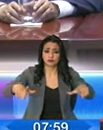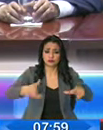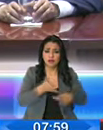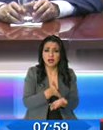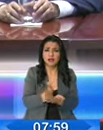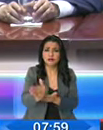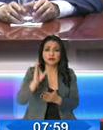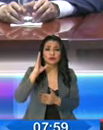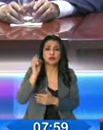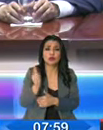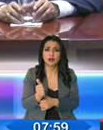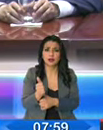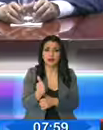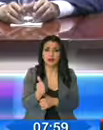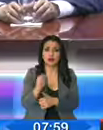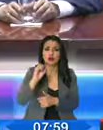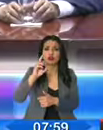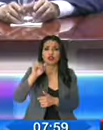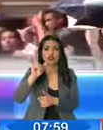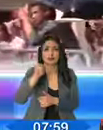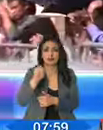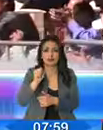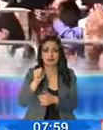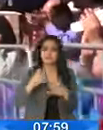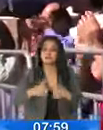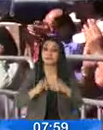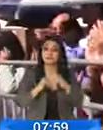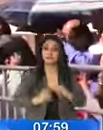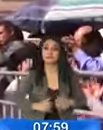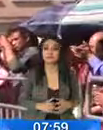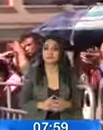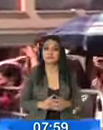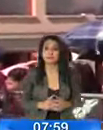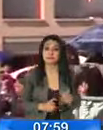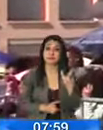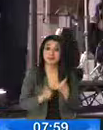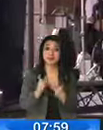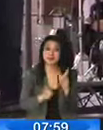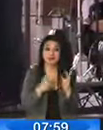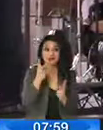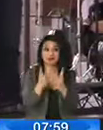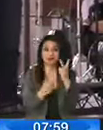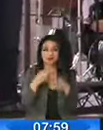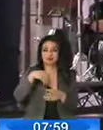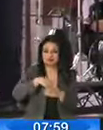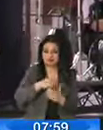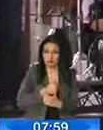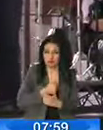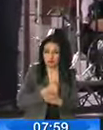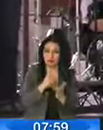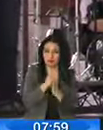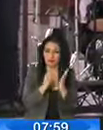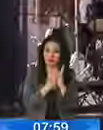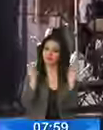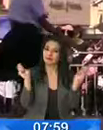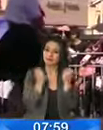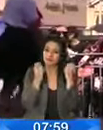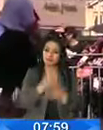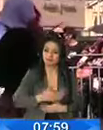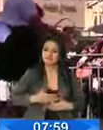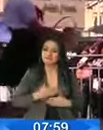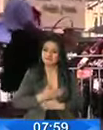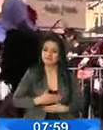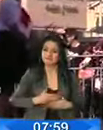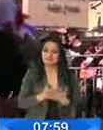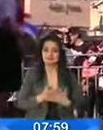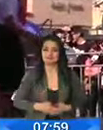Cuenca, la avenida Ordóñez Lasso. Propios y visitantes disfrutaron de una amplia agenda de fiestas. Informó desde la ciudad